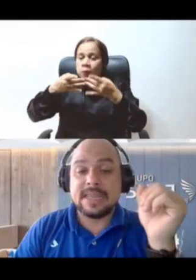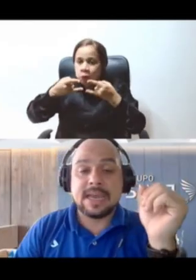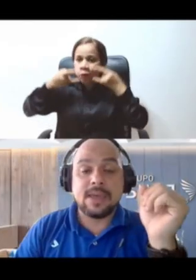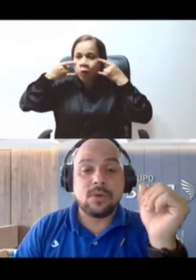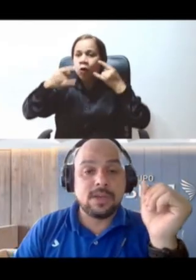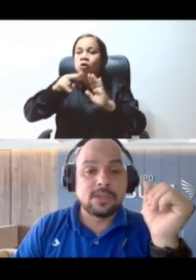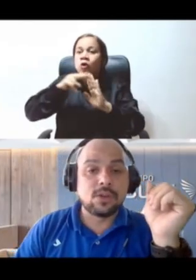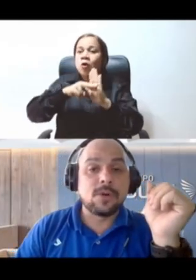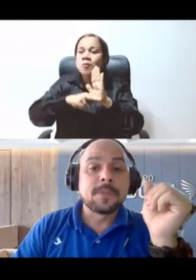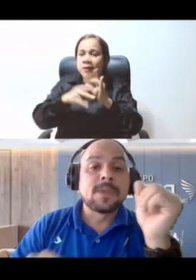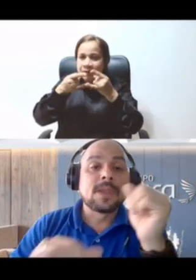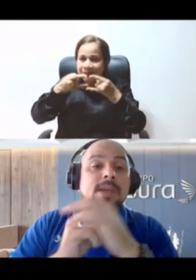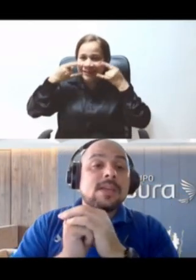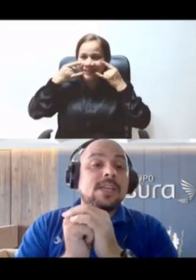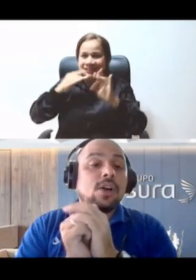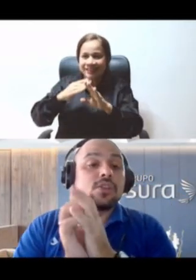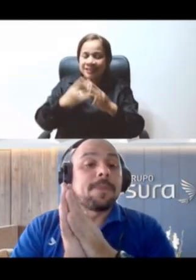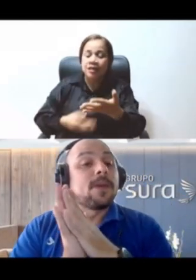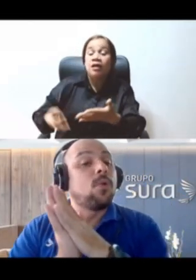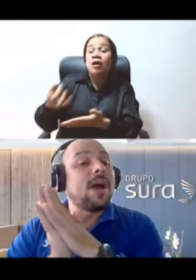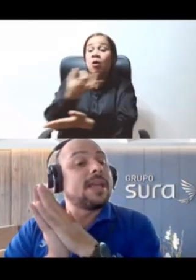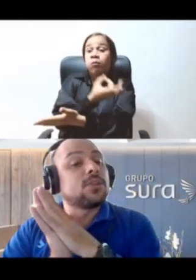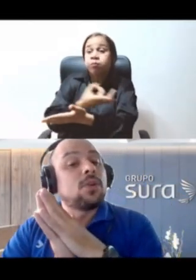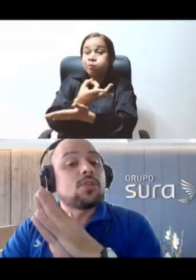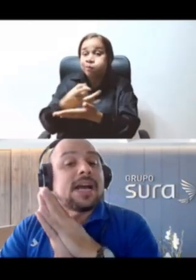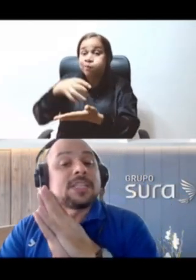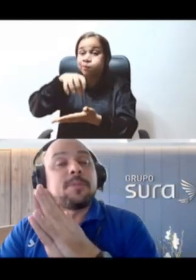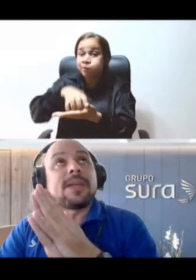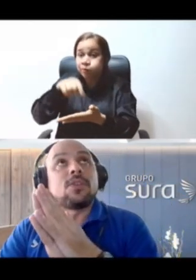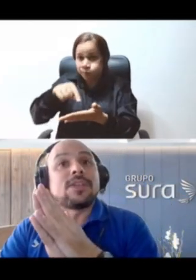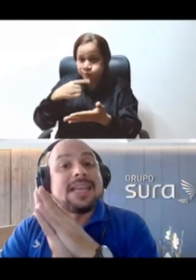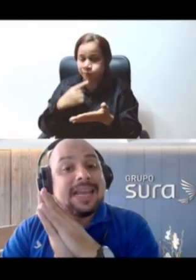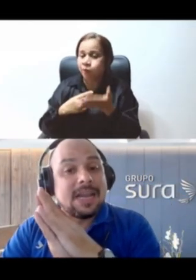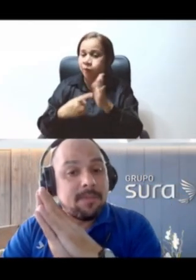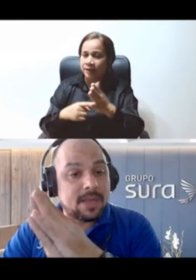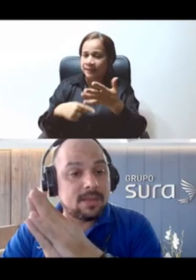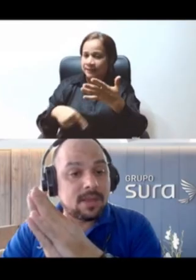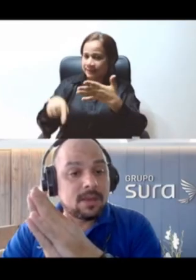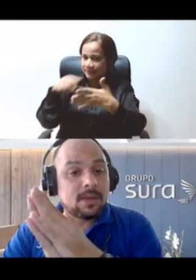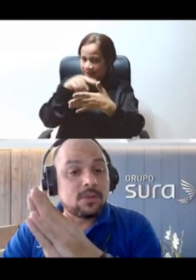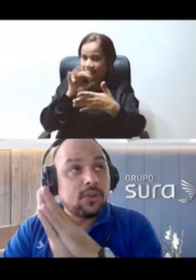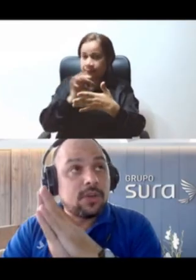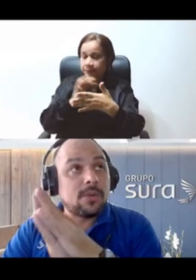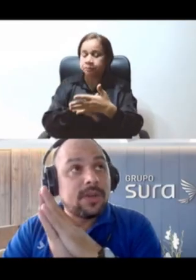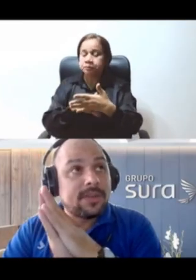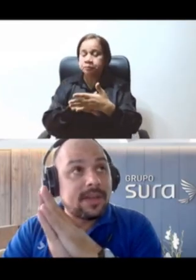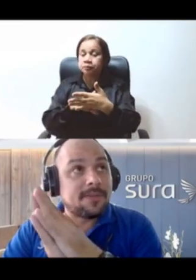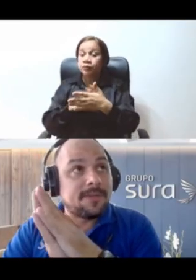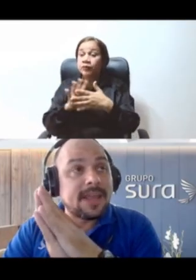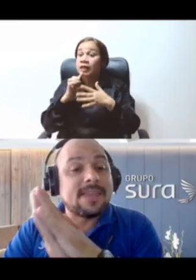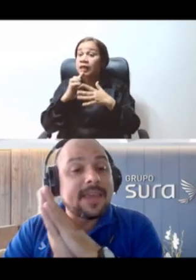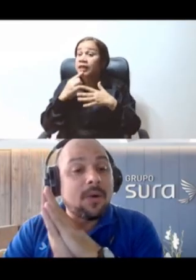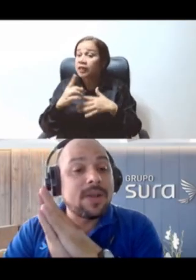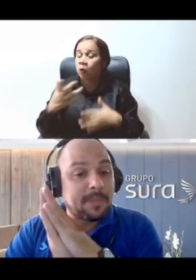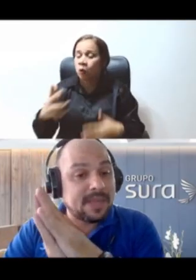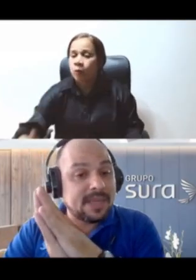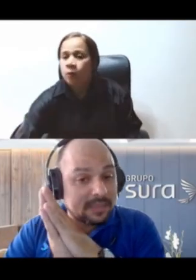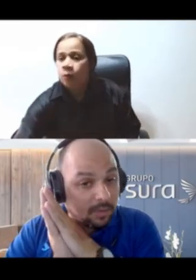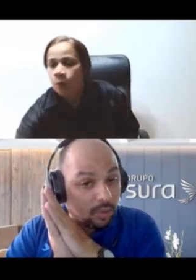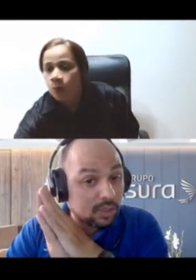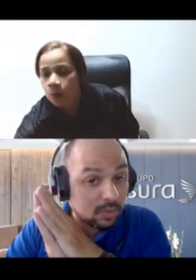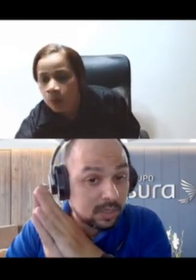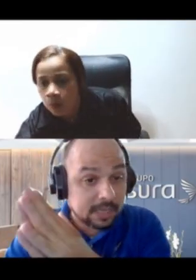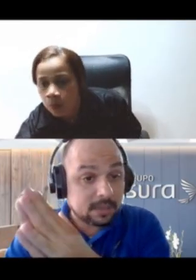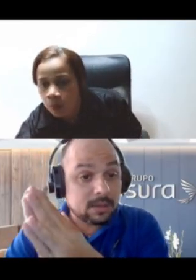la tarde el día de hoy. ¿Listo? Chicos, ¿cuáles son los aspectos que legalmente yo debo de tener frente a